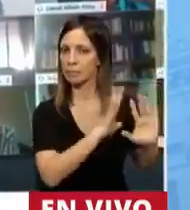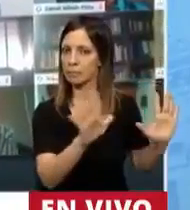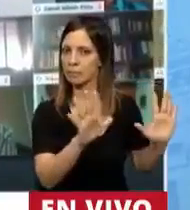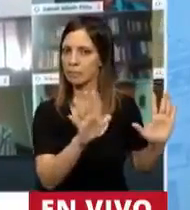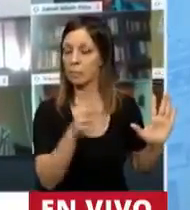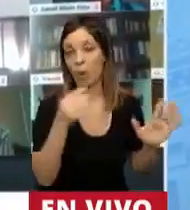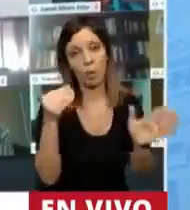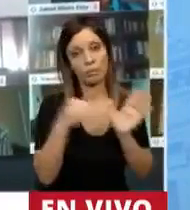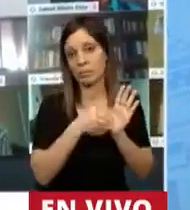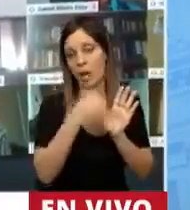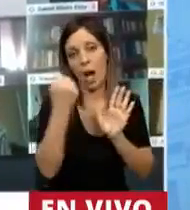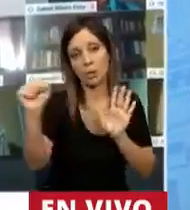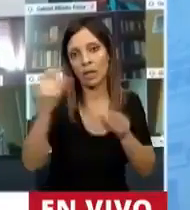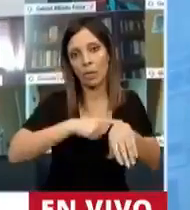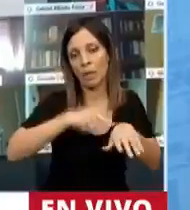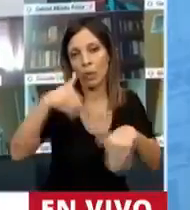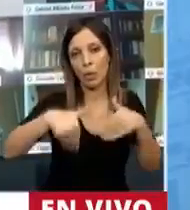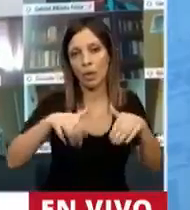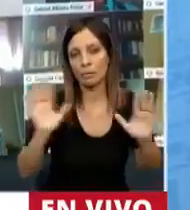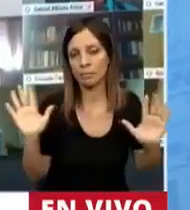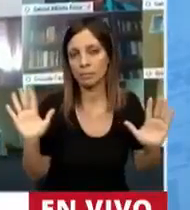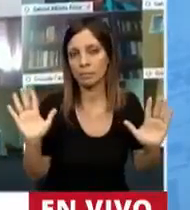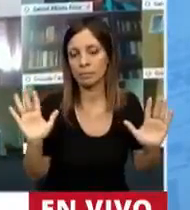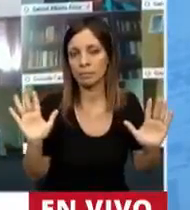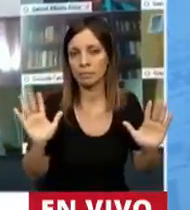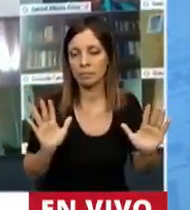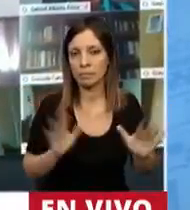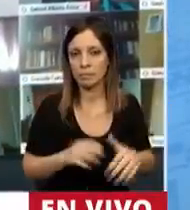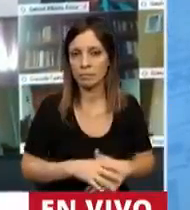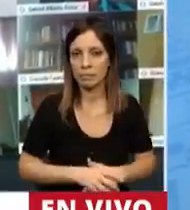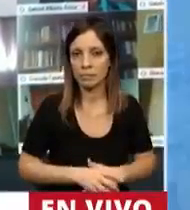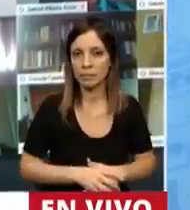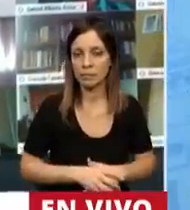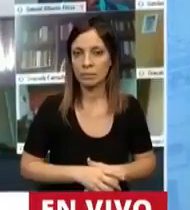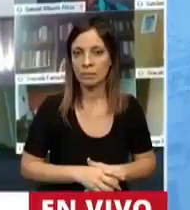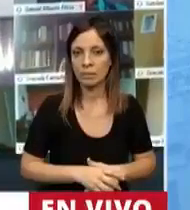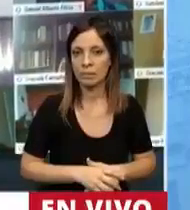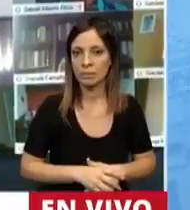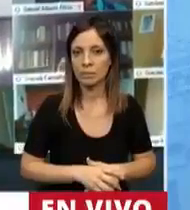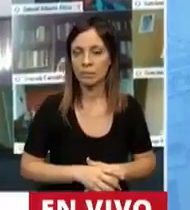pero está ausente a la hora de votar. No votó.